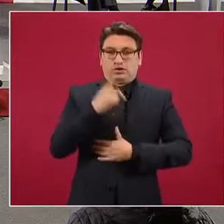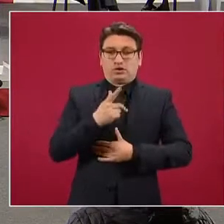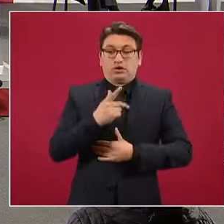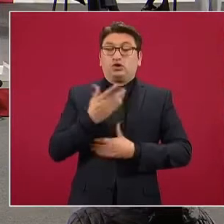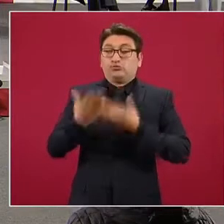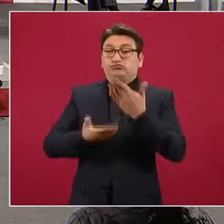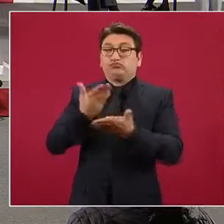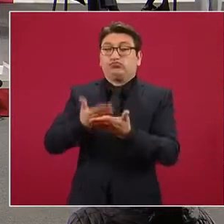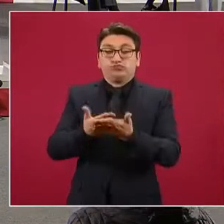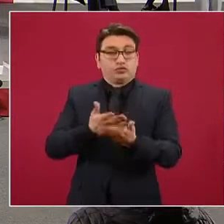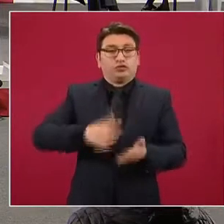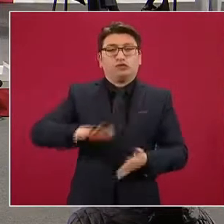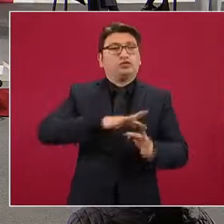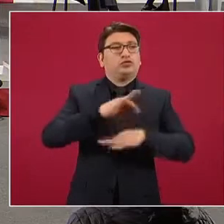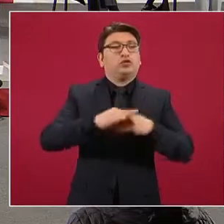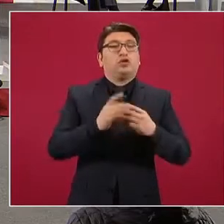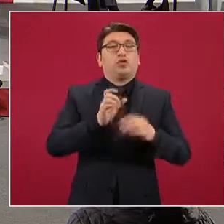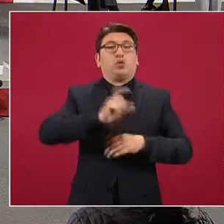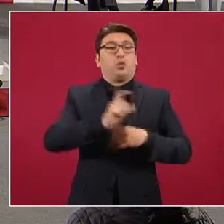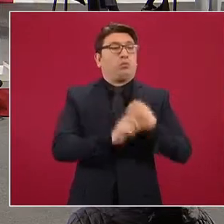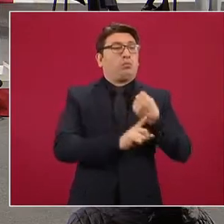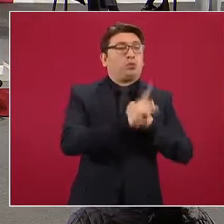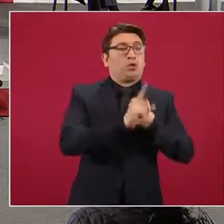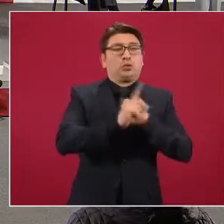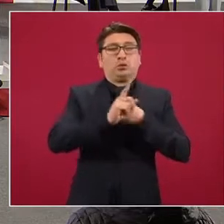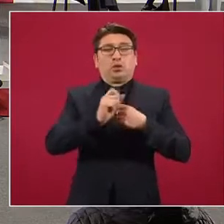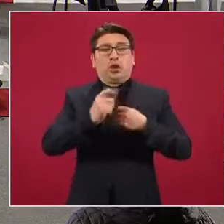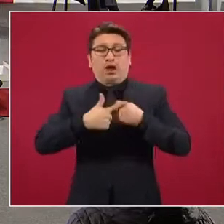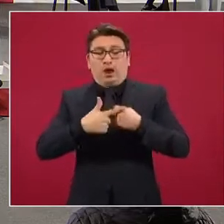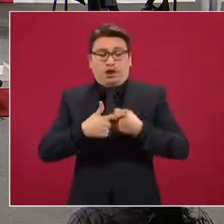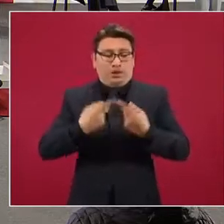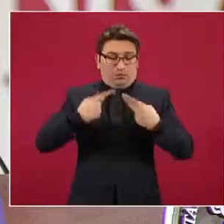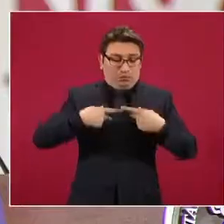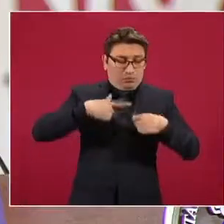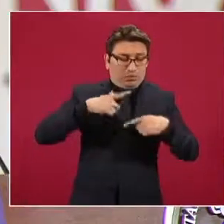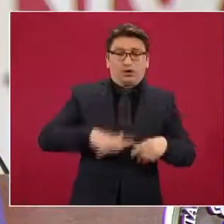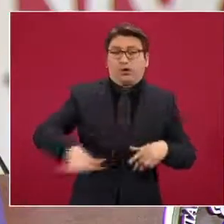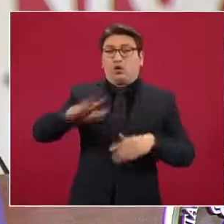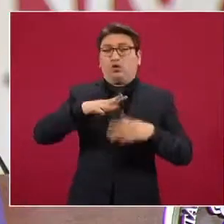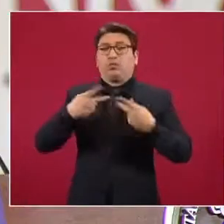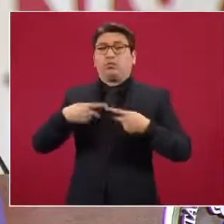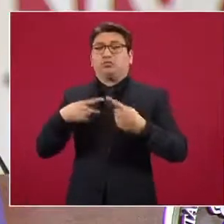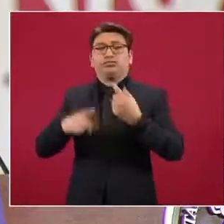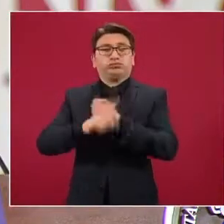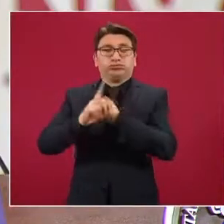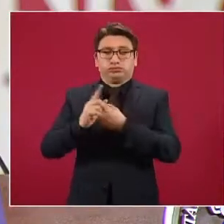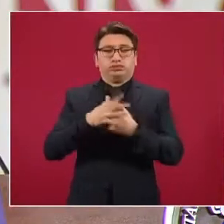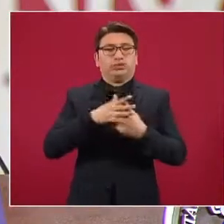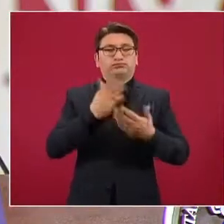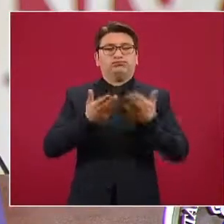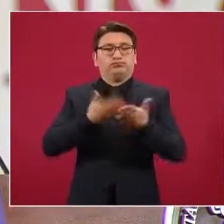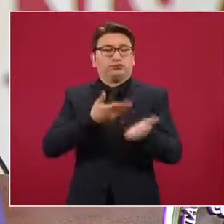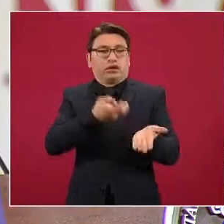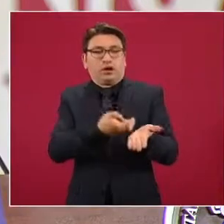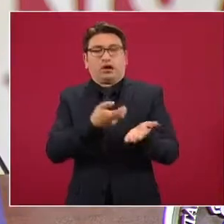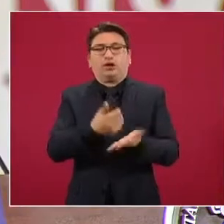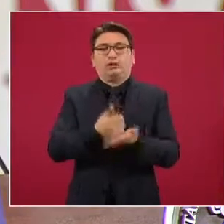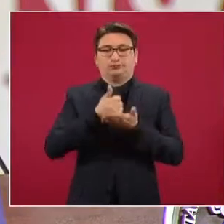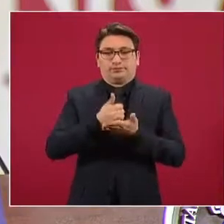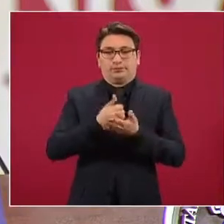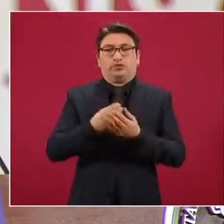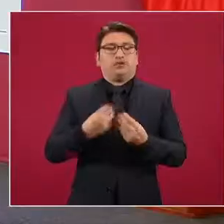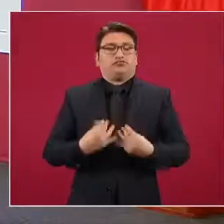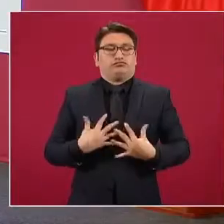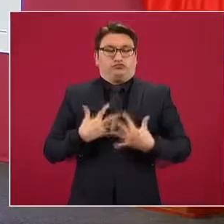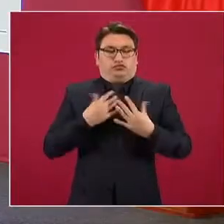moralmente aceptables cuando entran en conflicto con los fines particulares y los fines colectivos, y para incrementar el bienestar